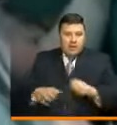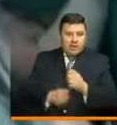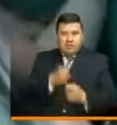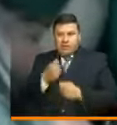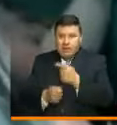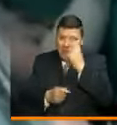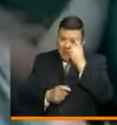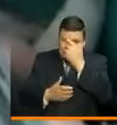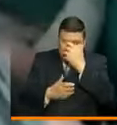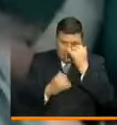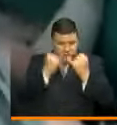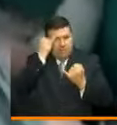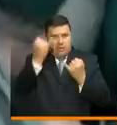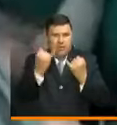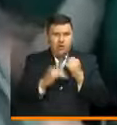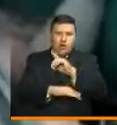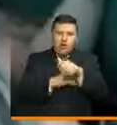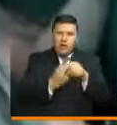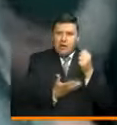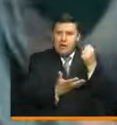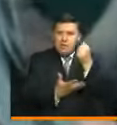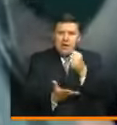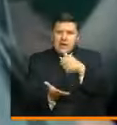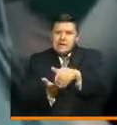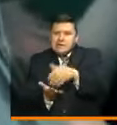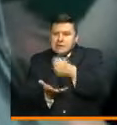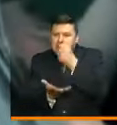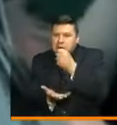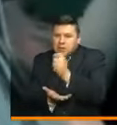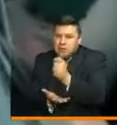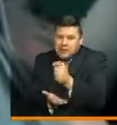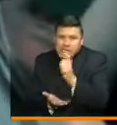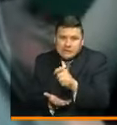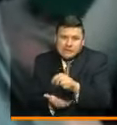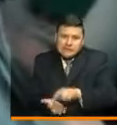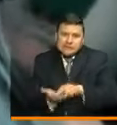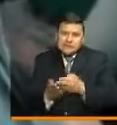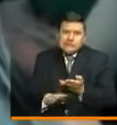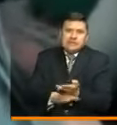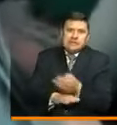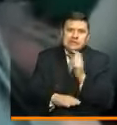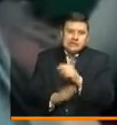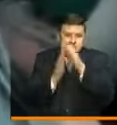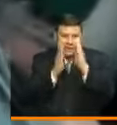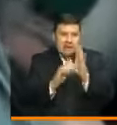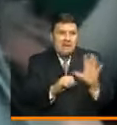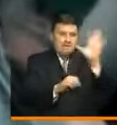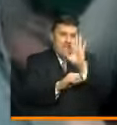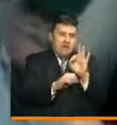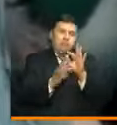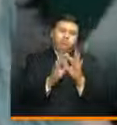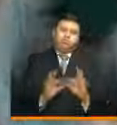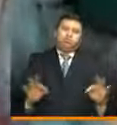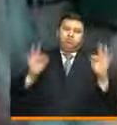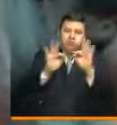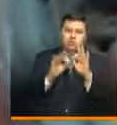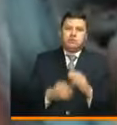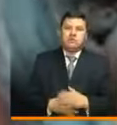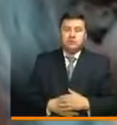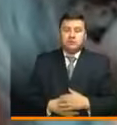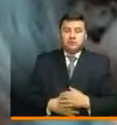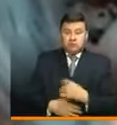económica y poder financiar todos los gastos que se están requiriendo para atender a la pandemia es fundamental. Para